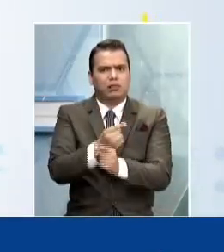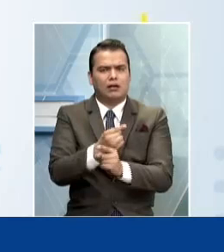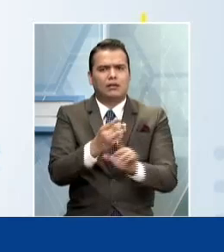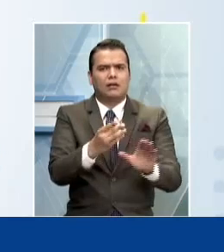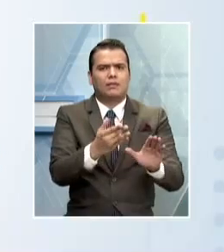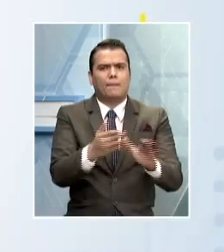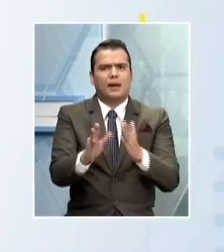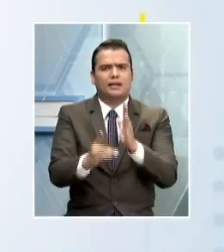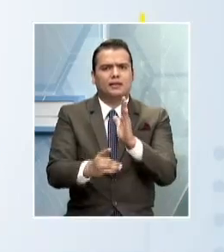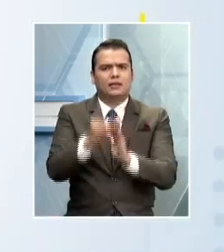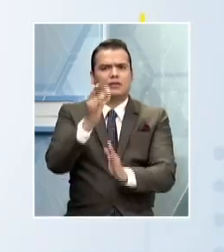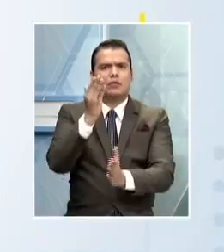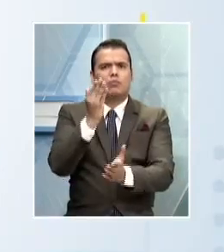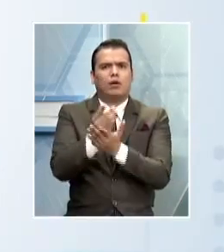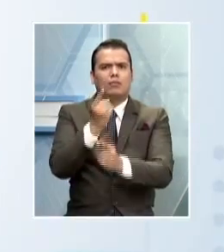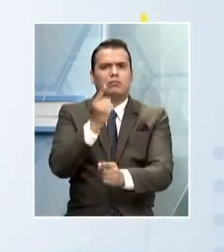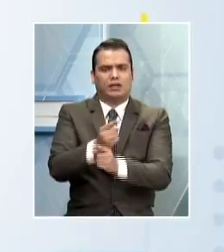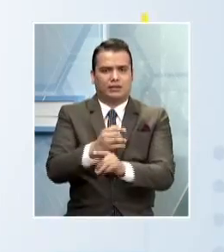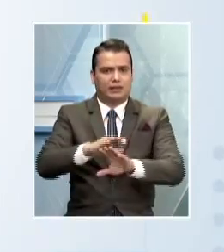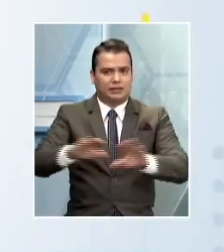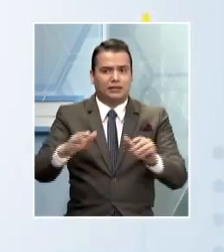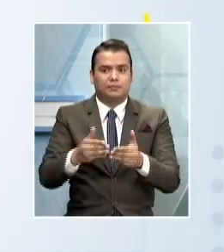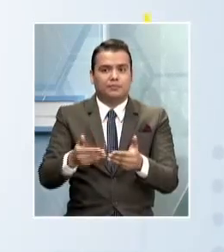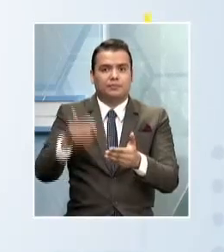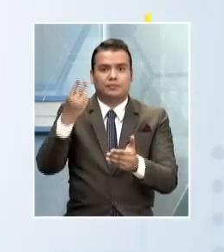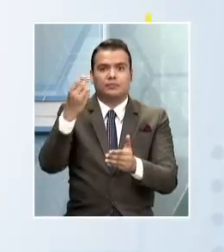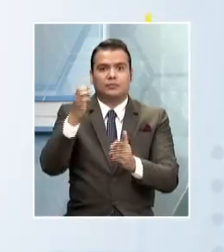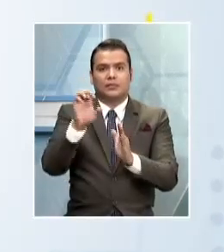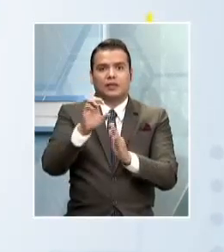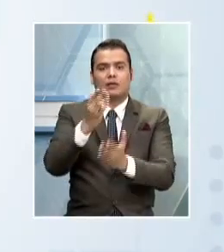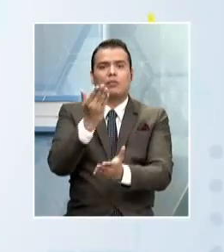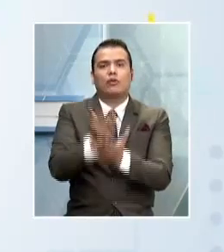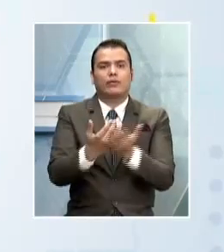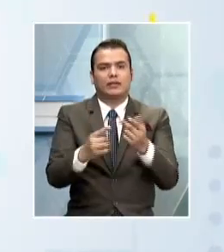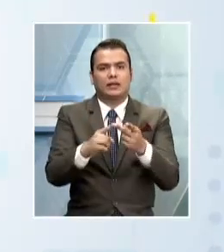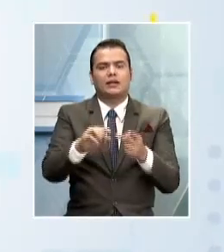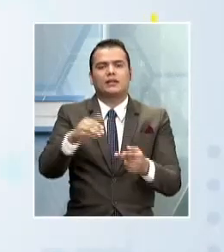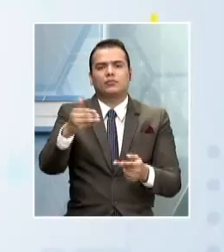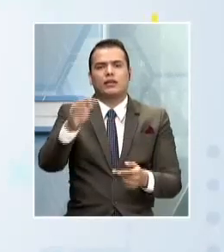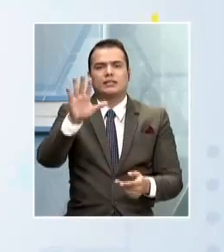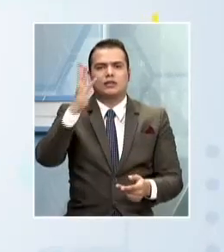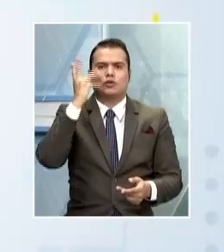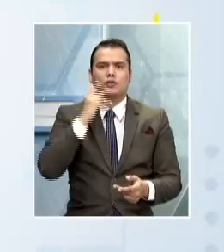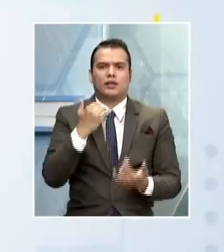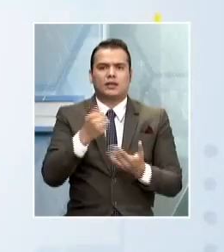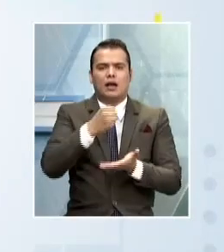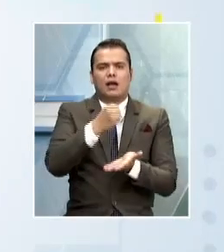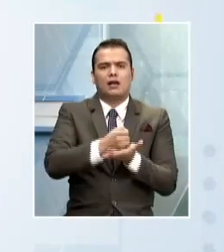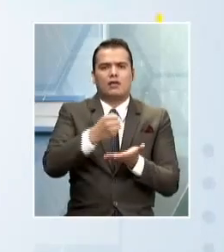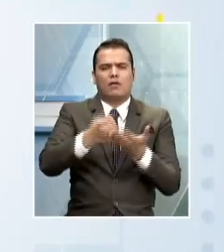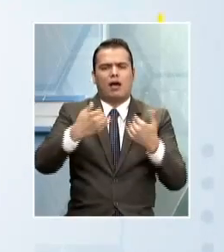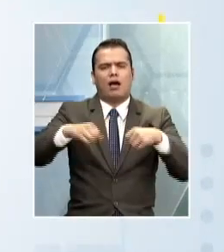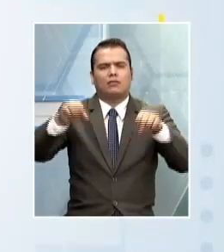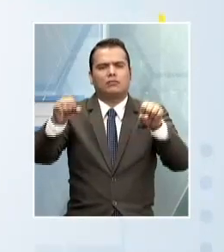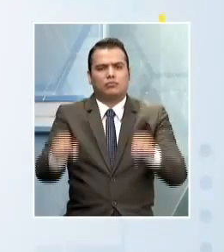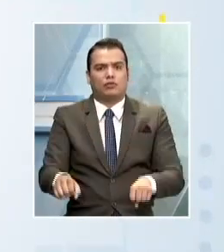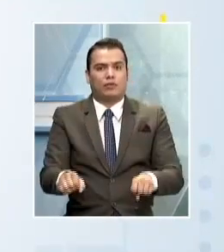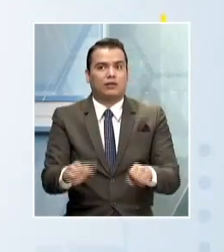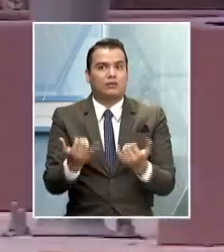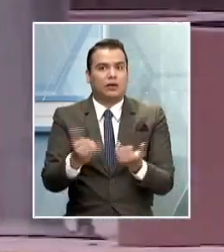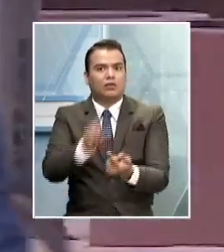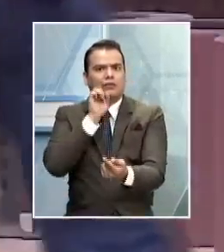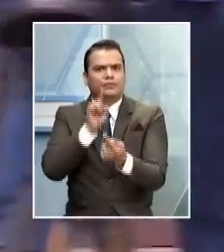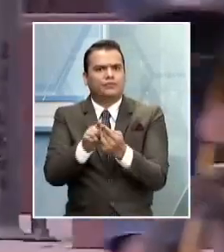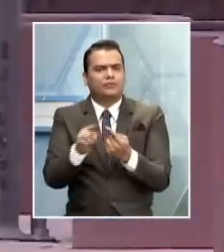iniciativa revocatoria fue interpuesta el pasado 20 de enero y 5 días después fue ratificada por la Registraduría Nacional. Por ahora la meta